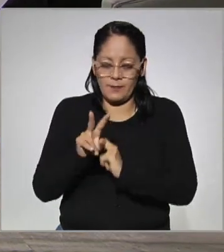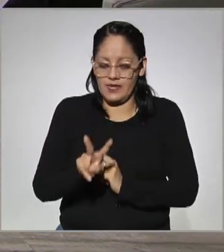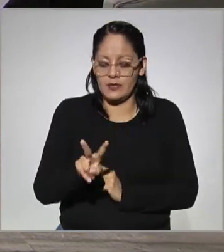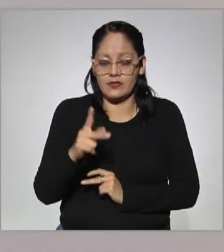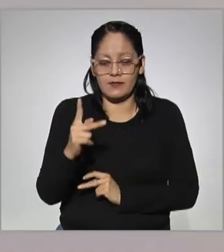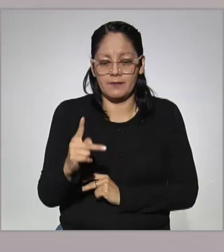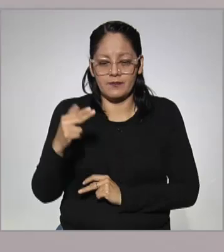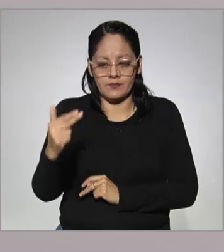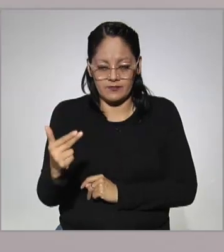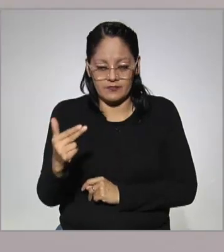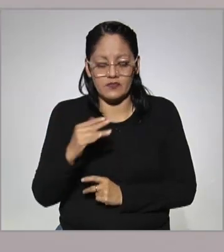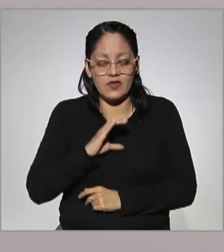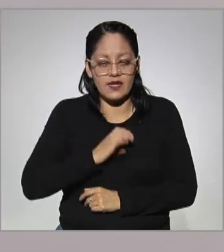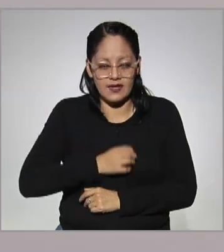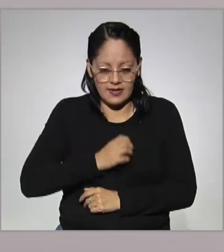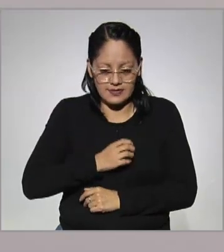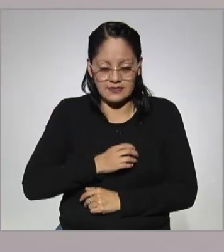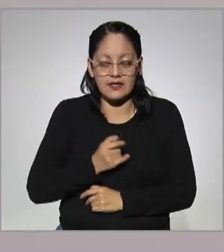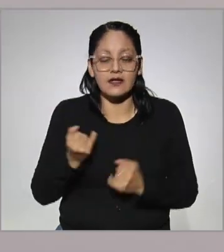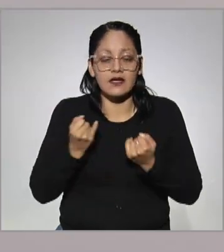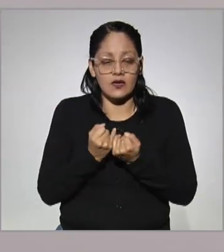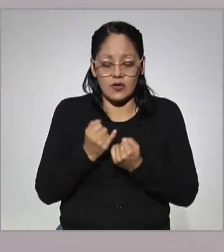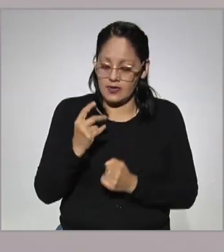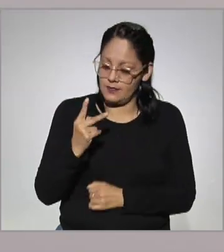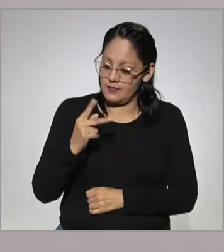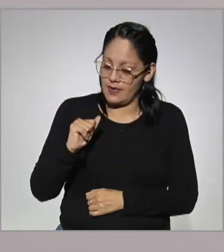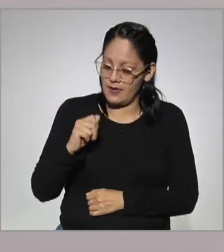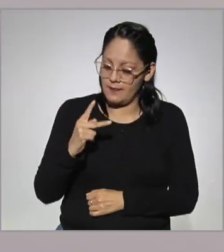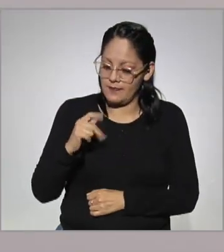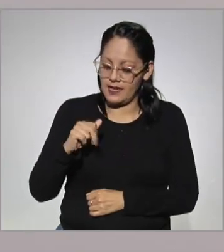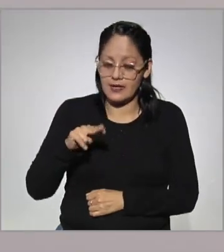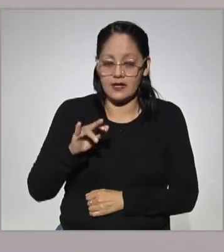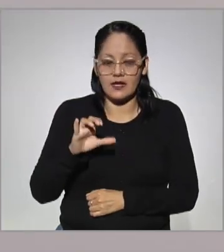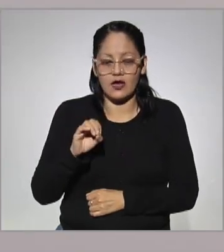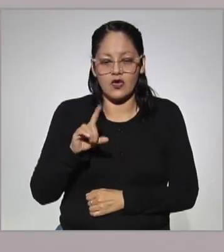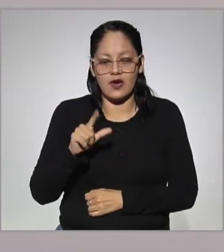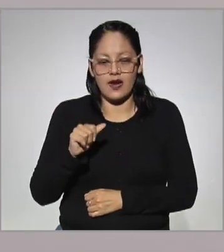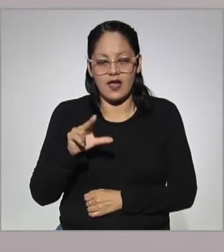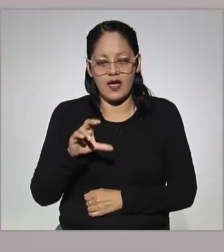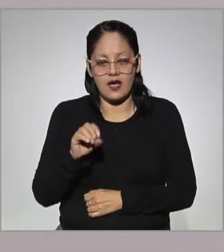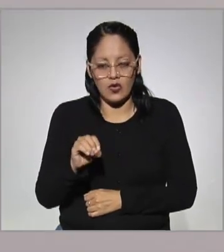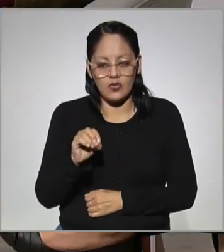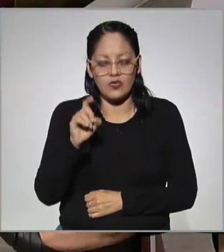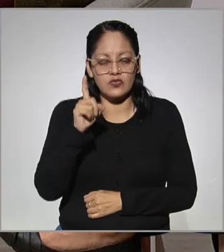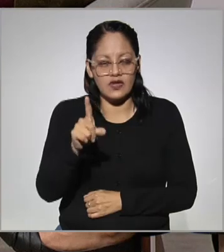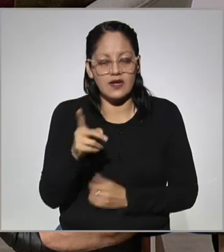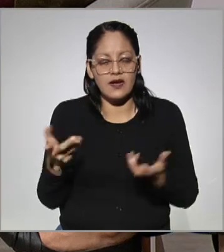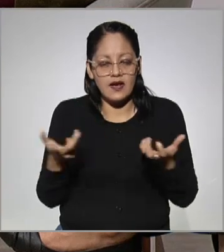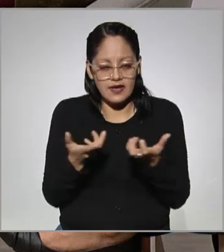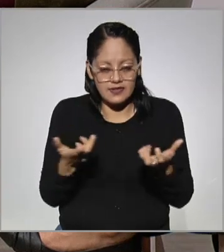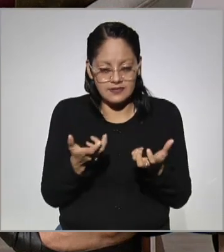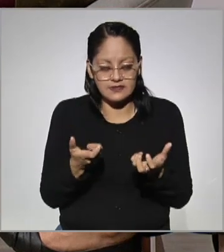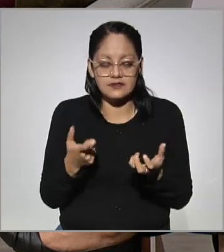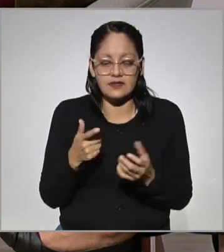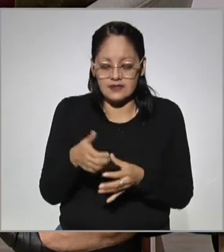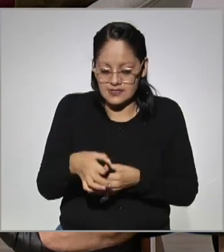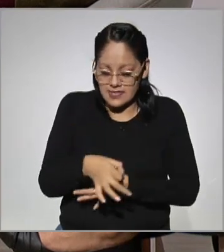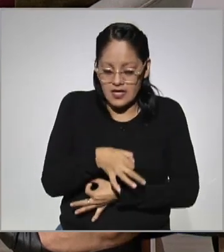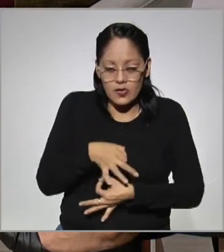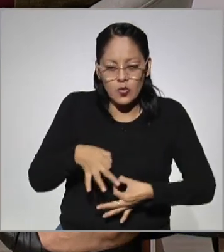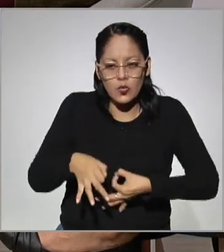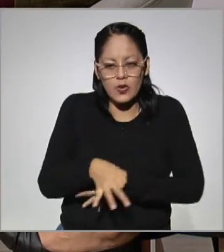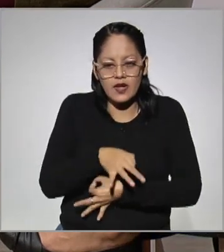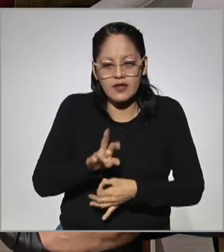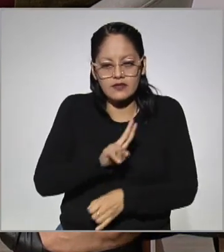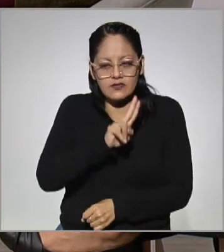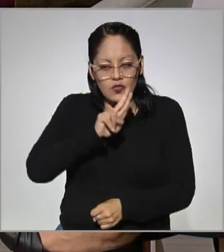de cáncer. Y el Papa Nicolau fue hecho hace muchísimos años, precisamente pensando en las lesiones o en las células anormales que nos pueden